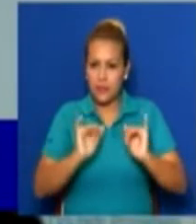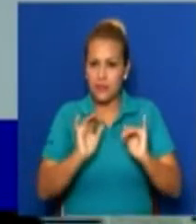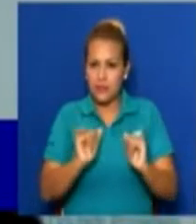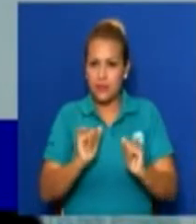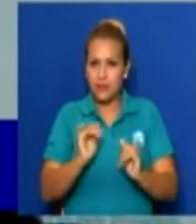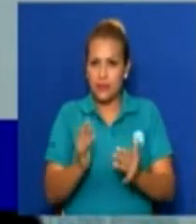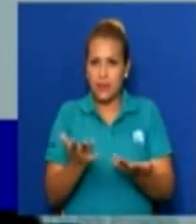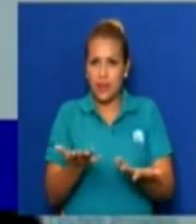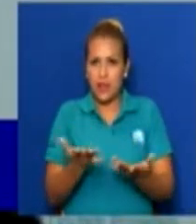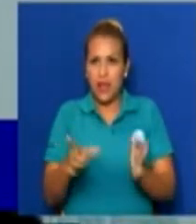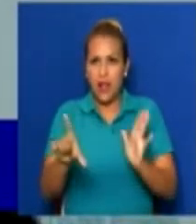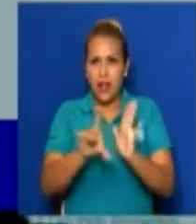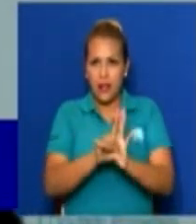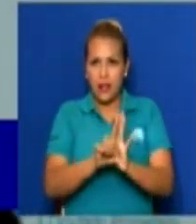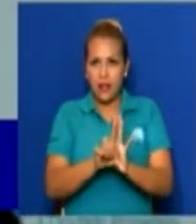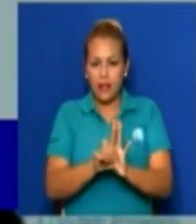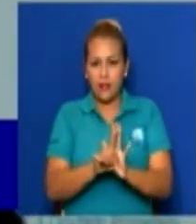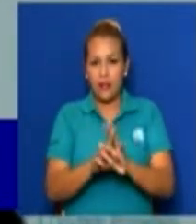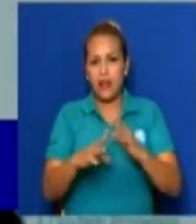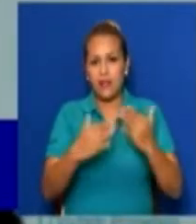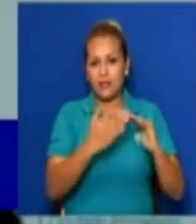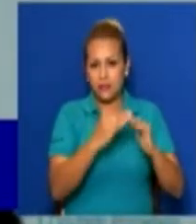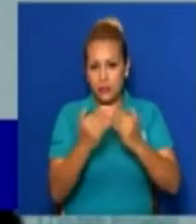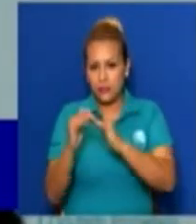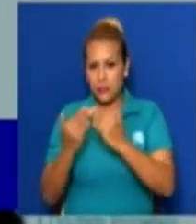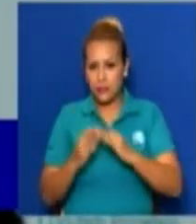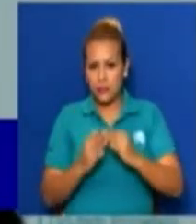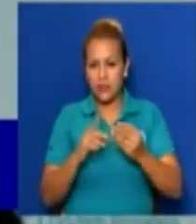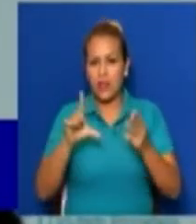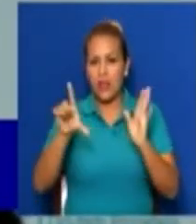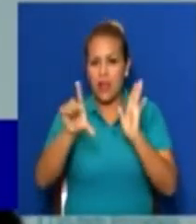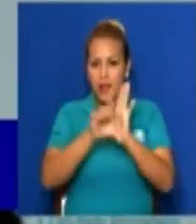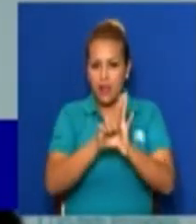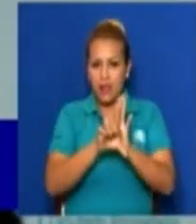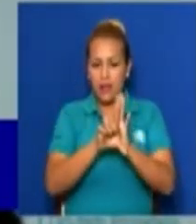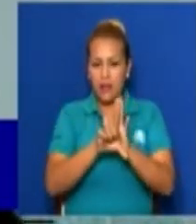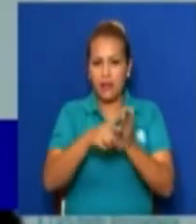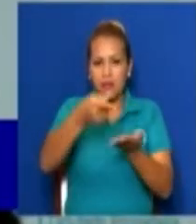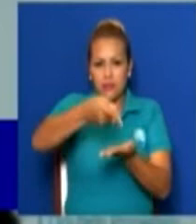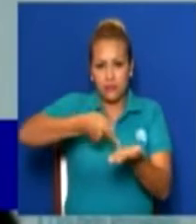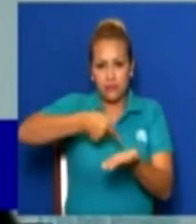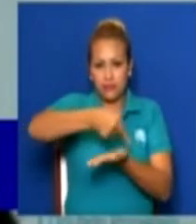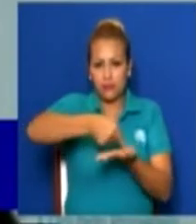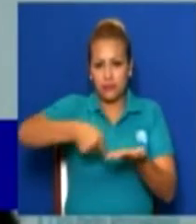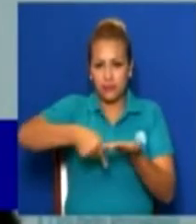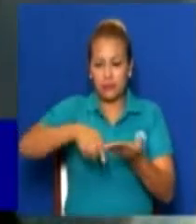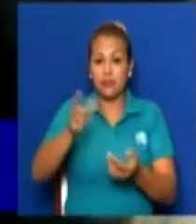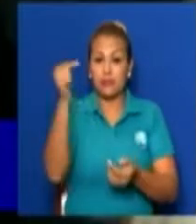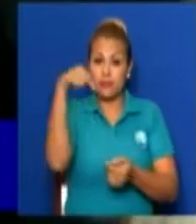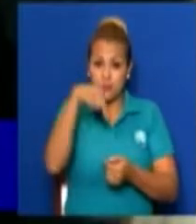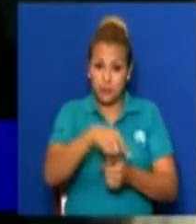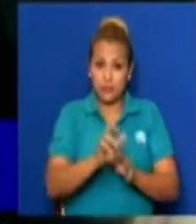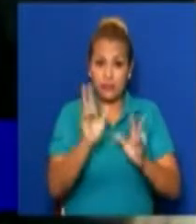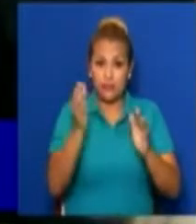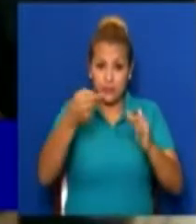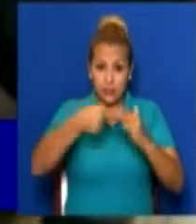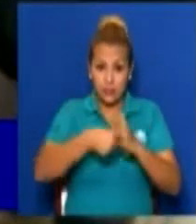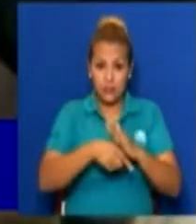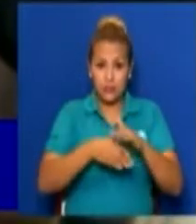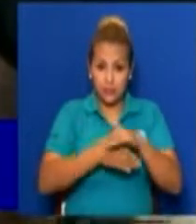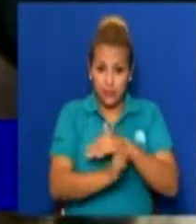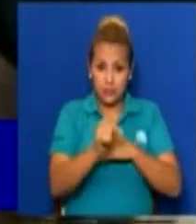ley de municipios, reformamos la ley electoral, y en esas dos leyes, al igual que la reforma